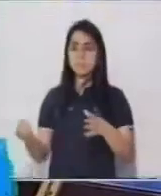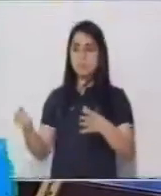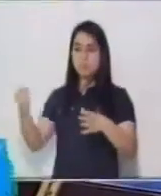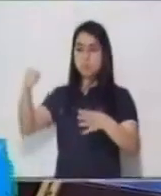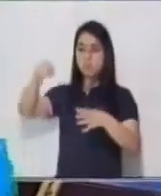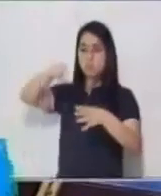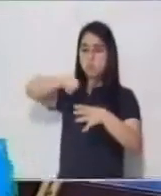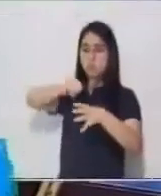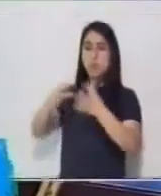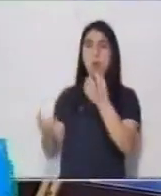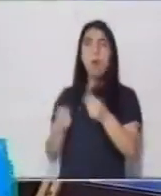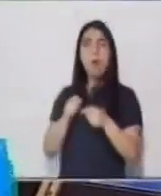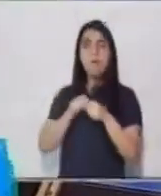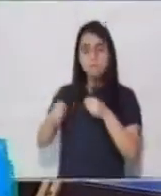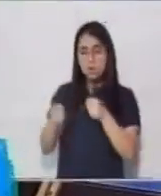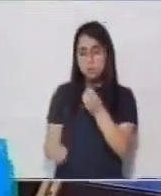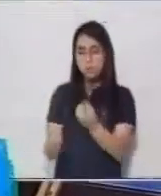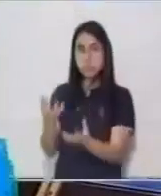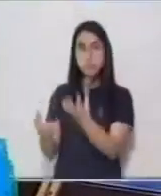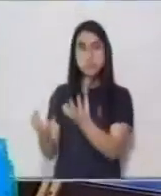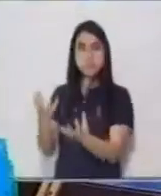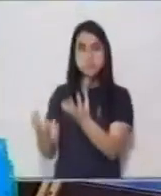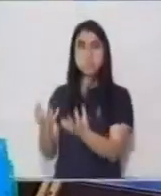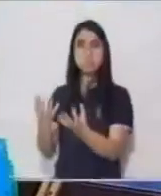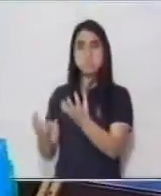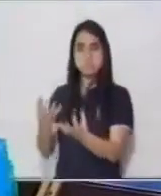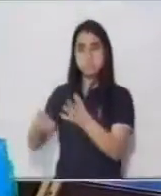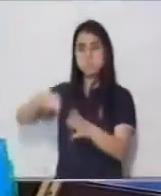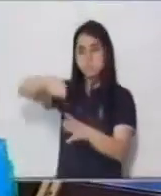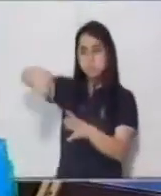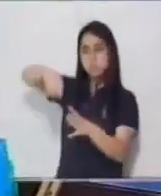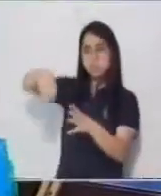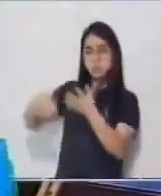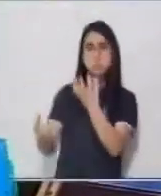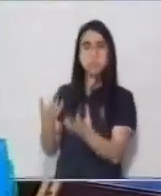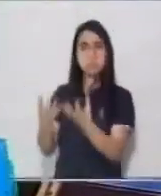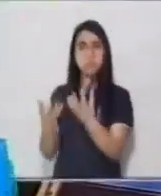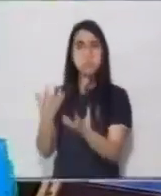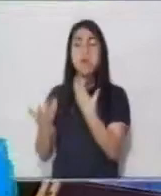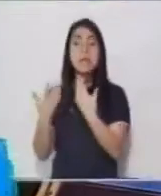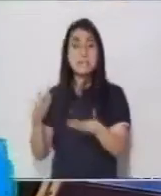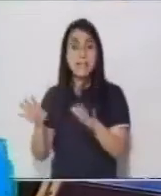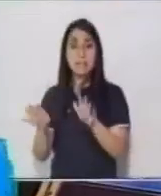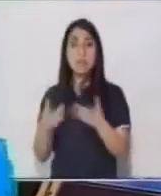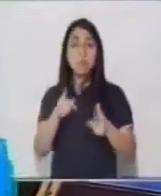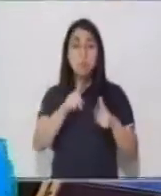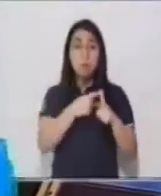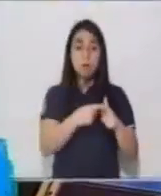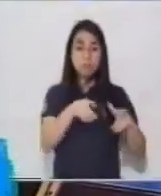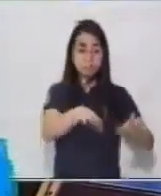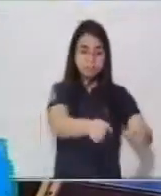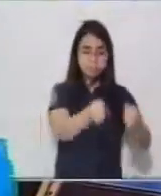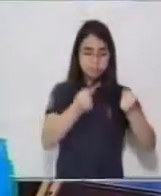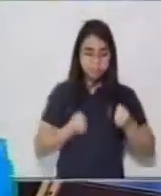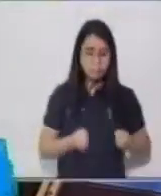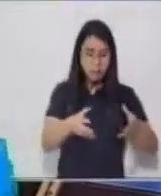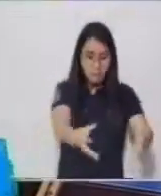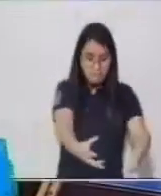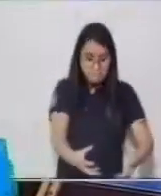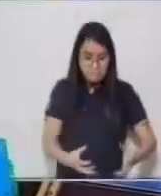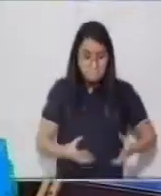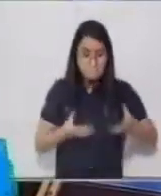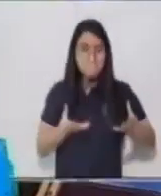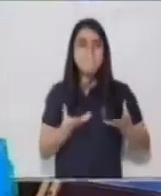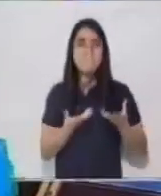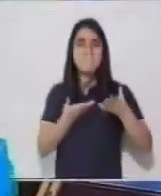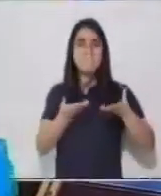un tenedor y vamos a agregar la leche caliente y cuando el bizcocho esté caliente para que tenga una mejor